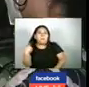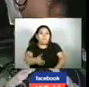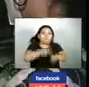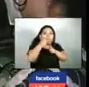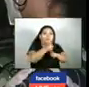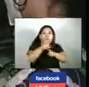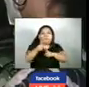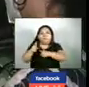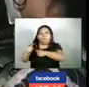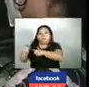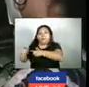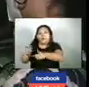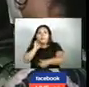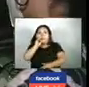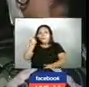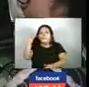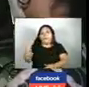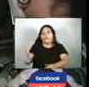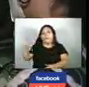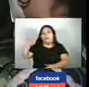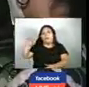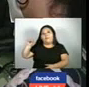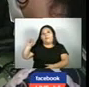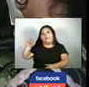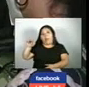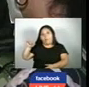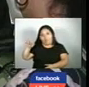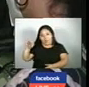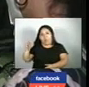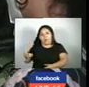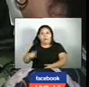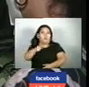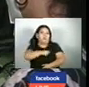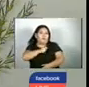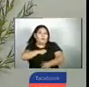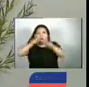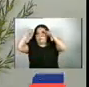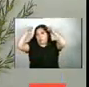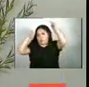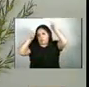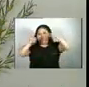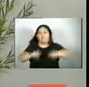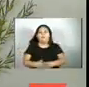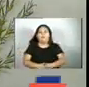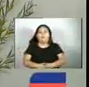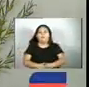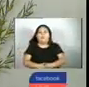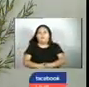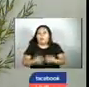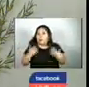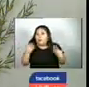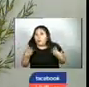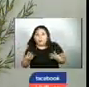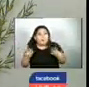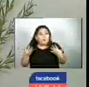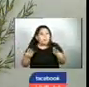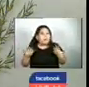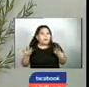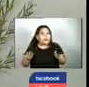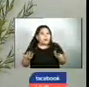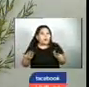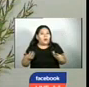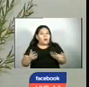armado, de acuerdo con Fabián Salvioli, relator de las Naciones Unidas. Pero creo que algo que no puede esperar es